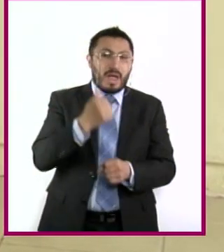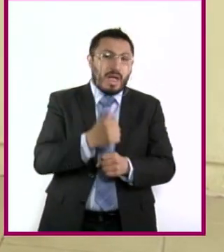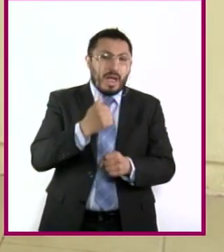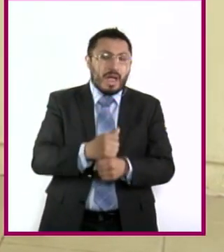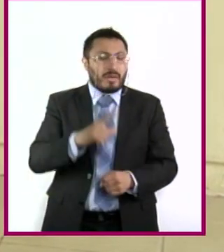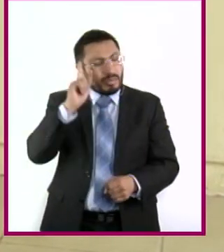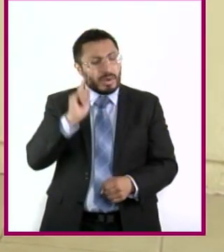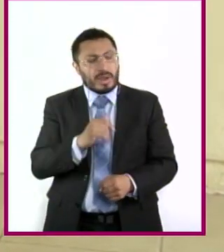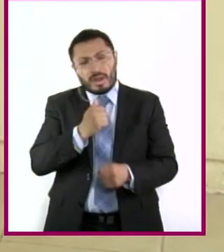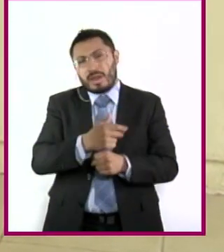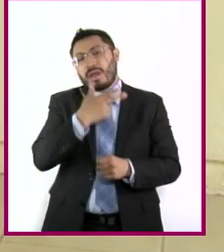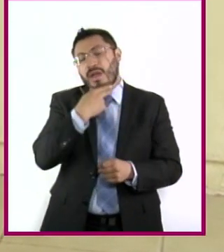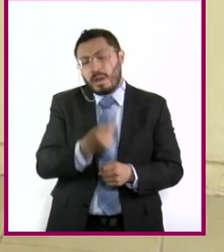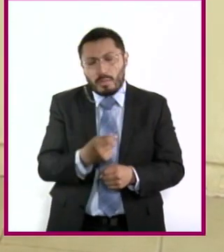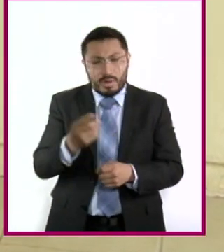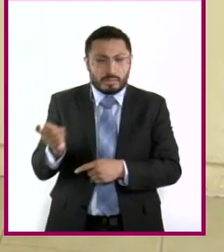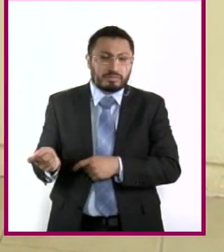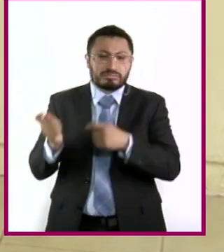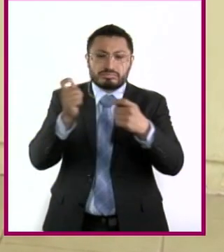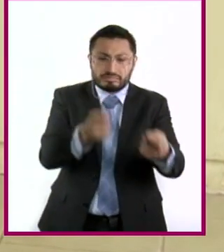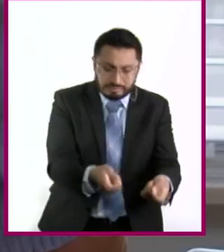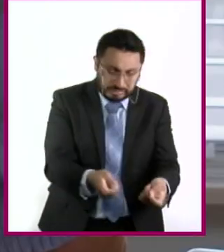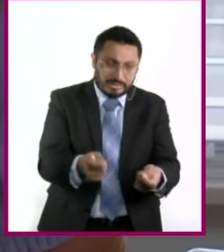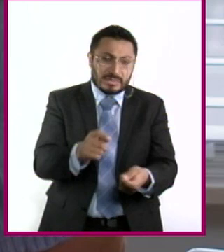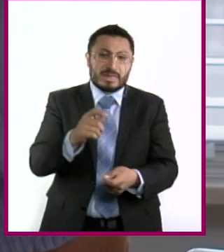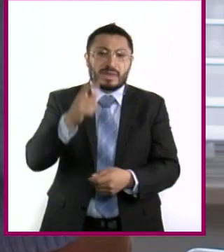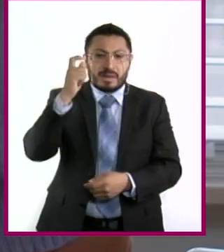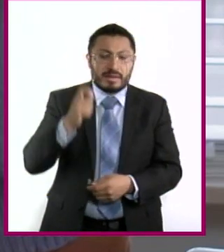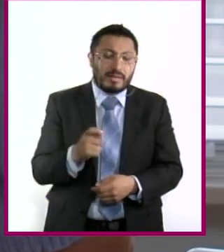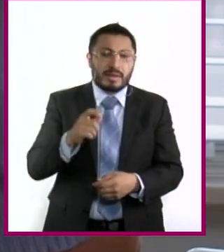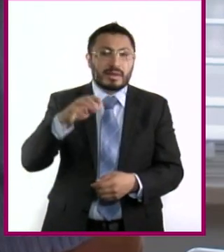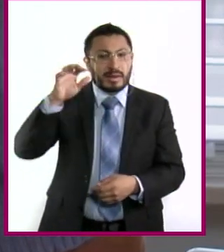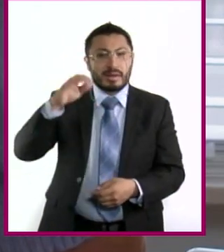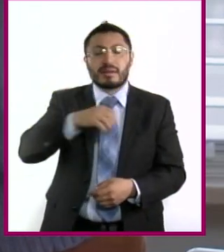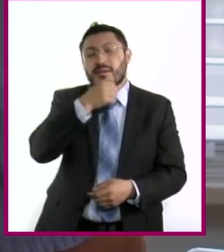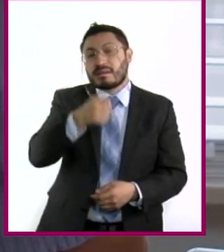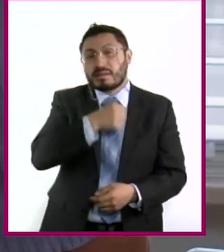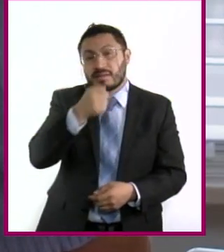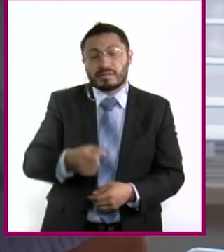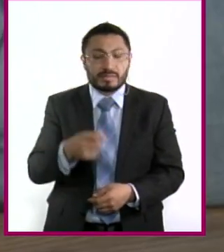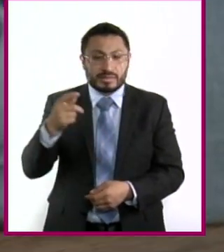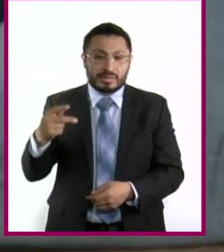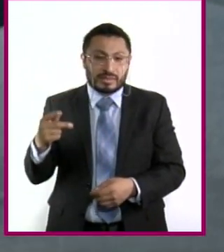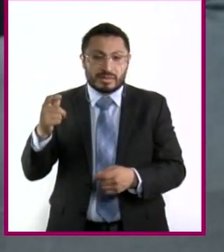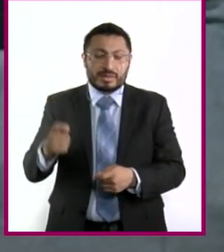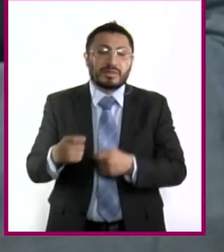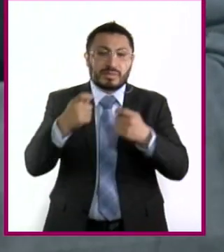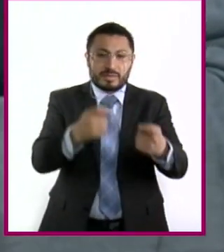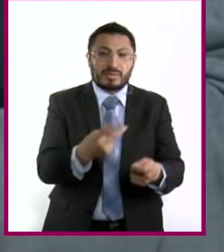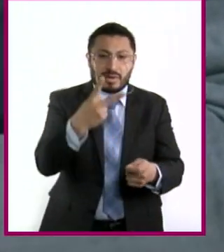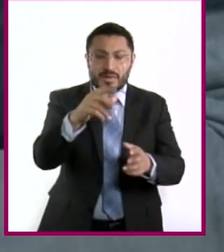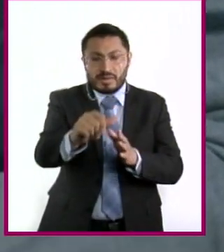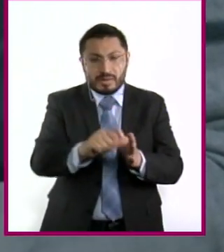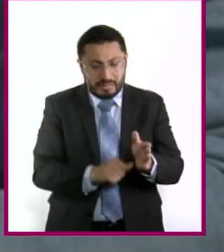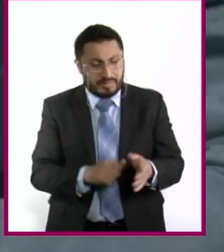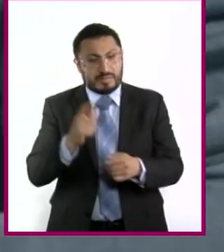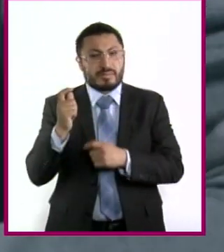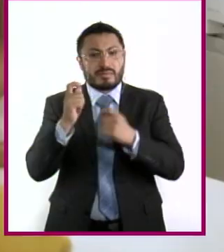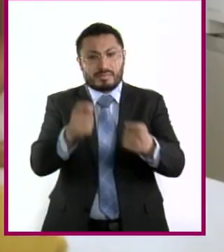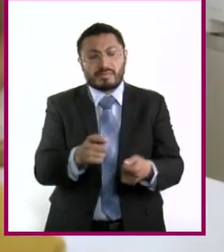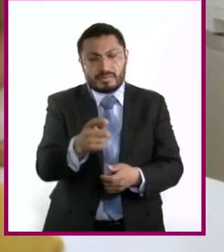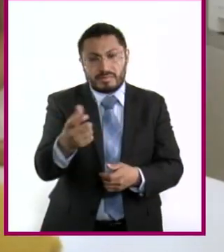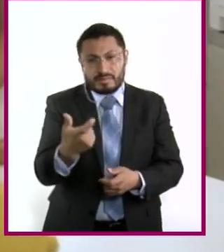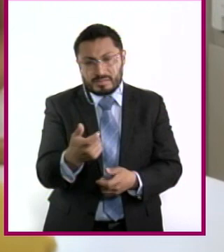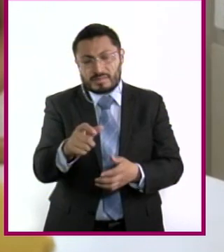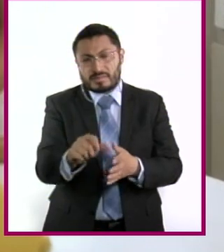su abuelita que reciben el programa de adultos mayores, su pensión mensual, bueno, cada 2 meses, que es una pensión bimestral, también